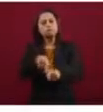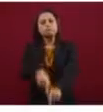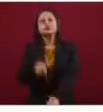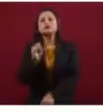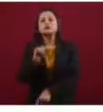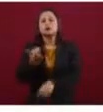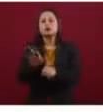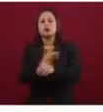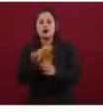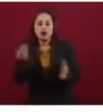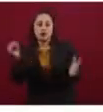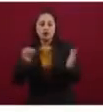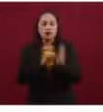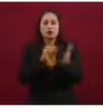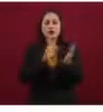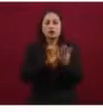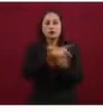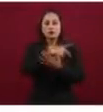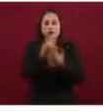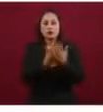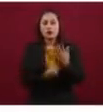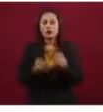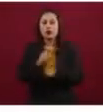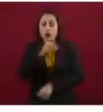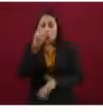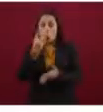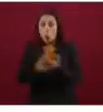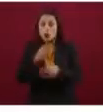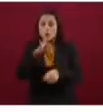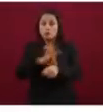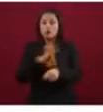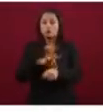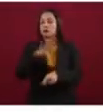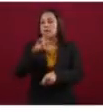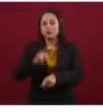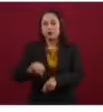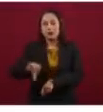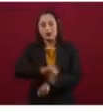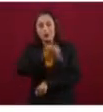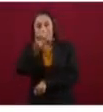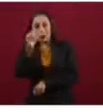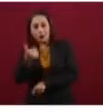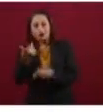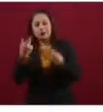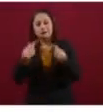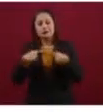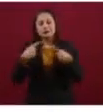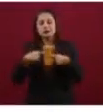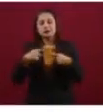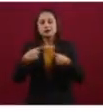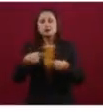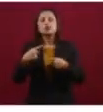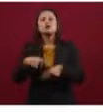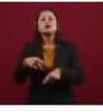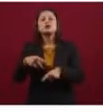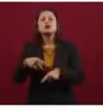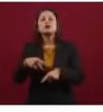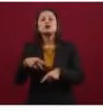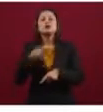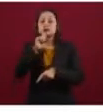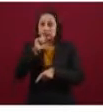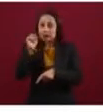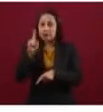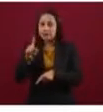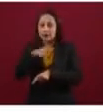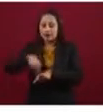otra estrategia no nada más que sean profesionales de la salud sino que también haya una un diálogo entre pares